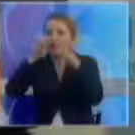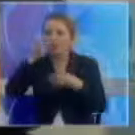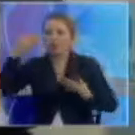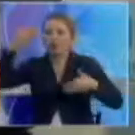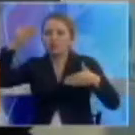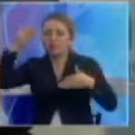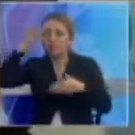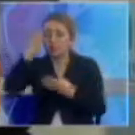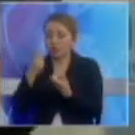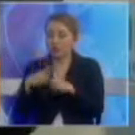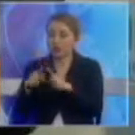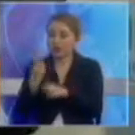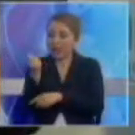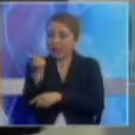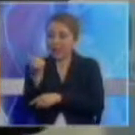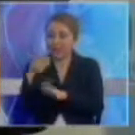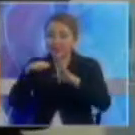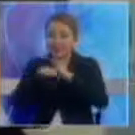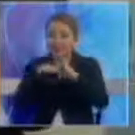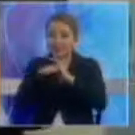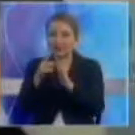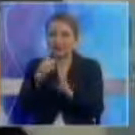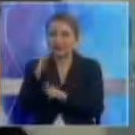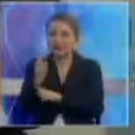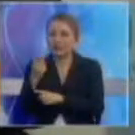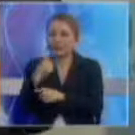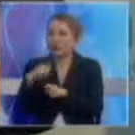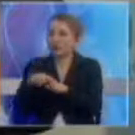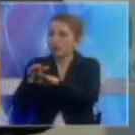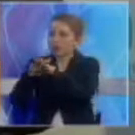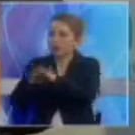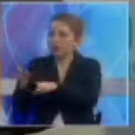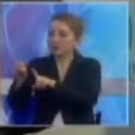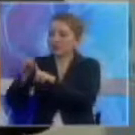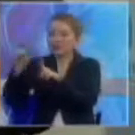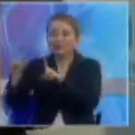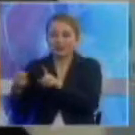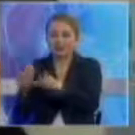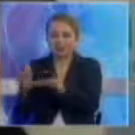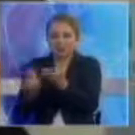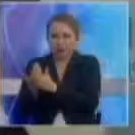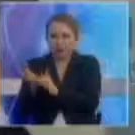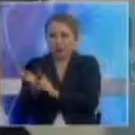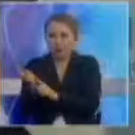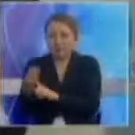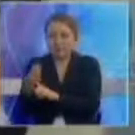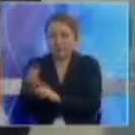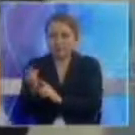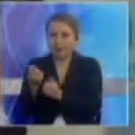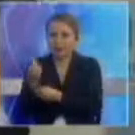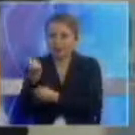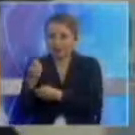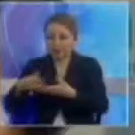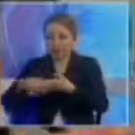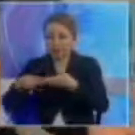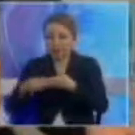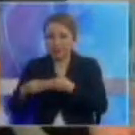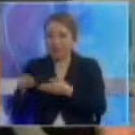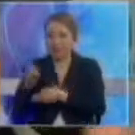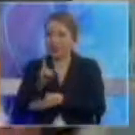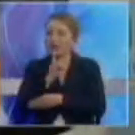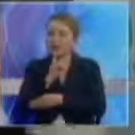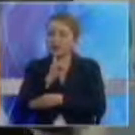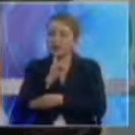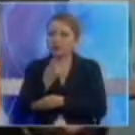la cantidad de dinero que se requerirá para respaldar el sistema de dinero electrónico, dinero en efectivo, billetes, dólares